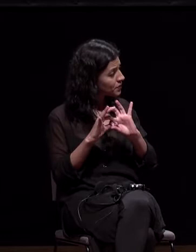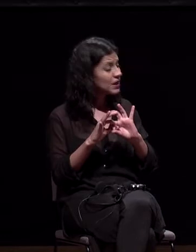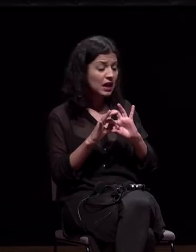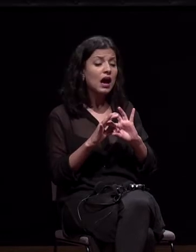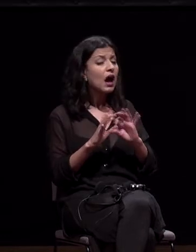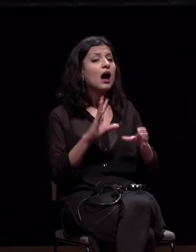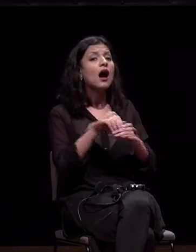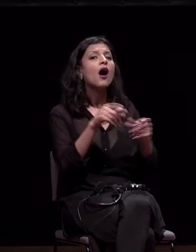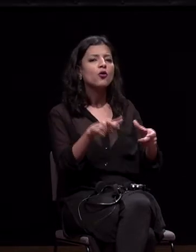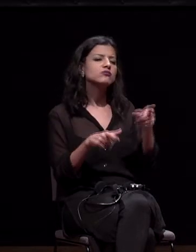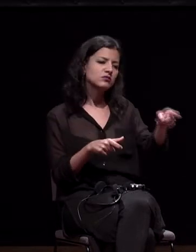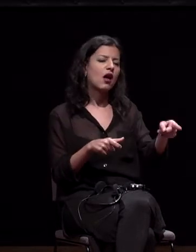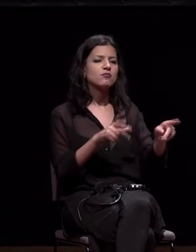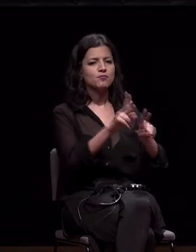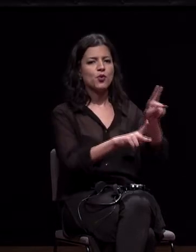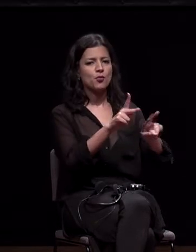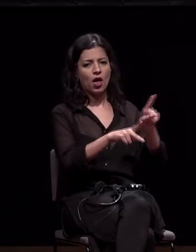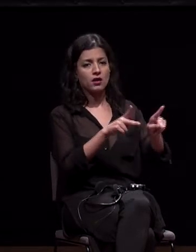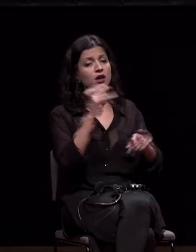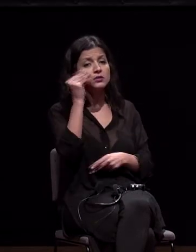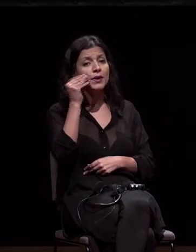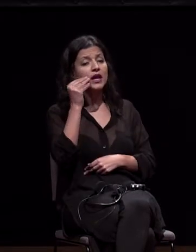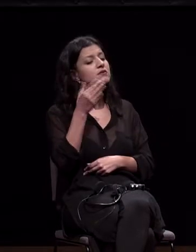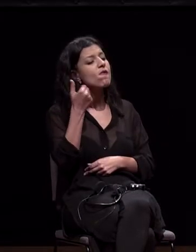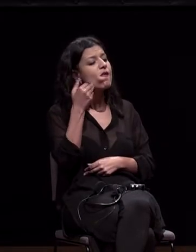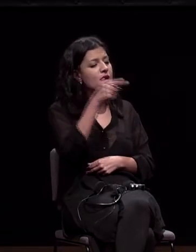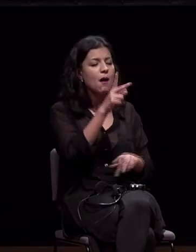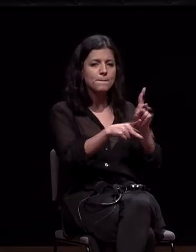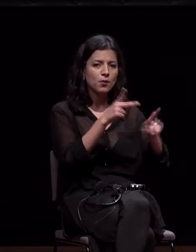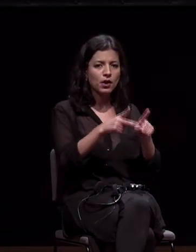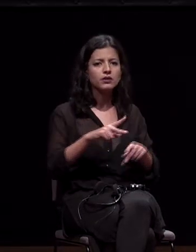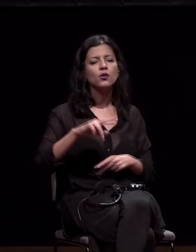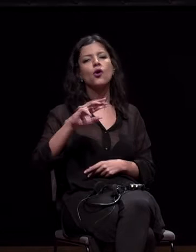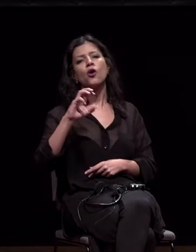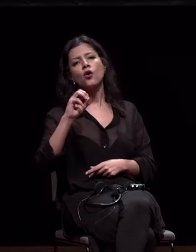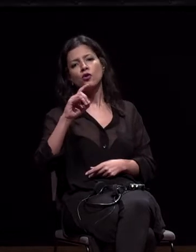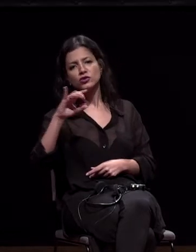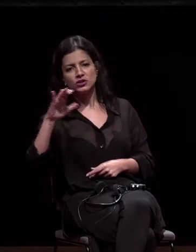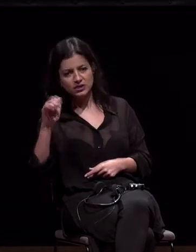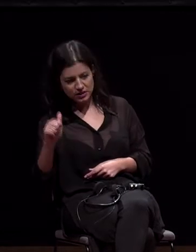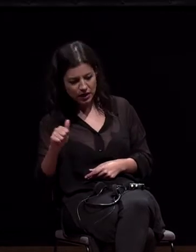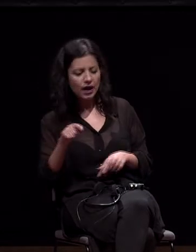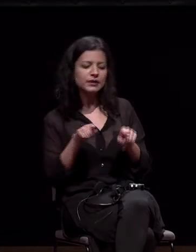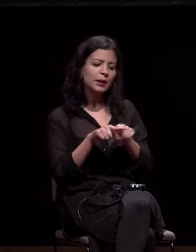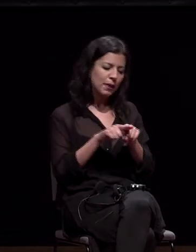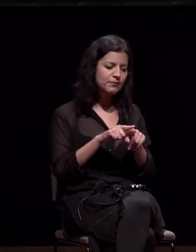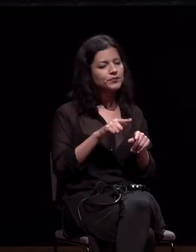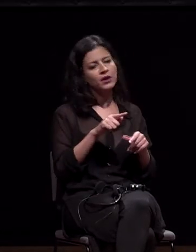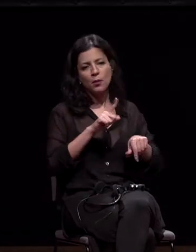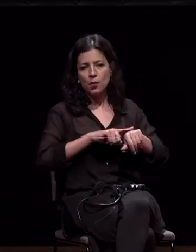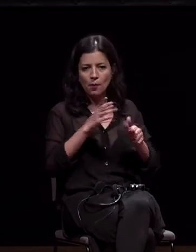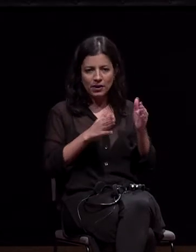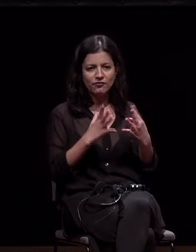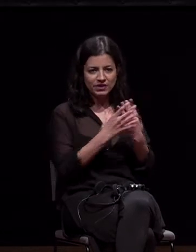popular y de esa experiencia que ellos tienen de lo popular. De Oiticica viviendo en Mangueira y siendo pasista en una favela, en una escuela